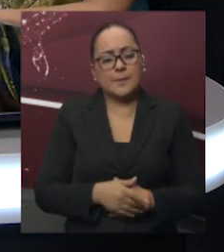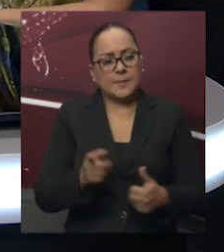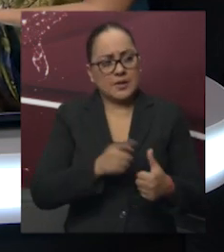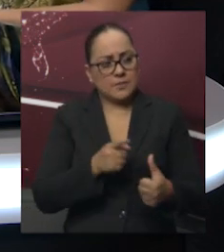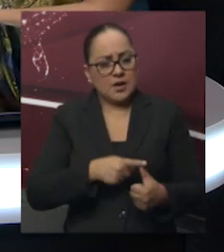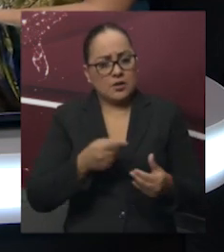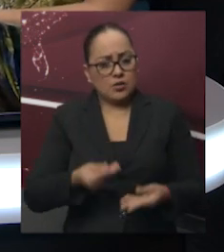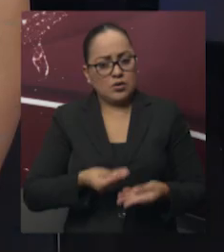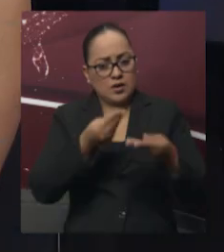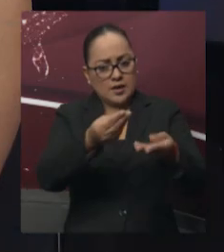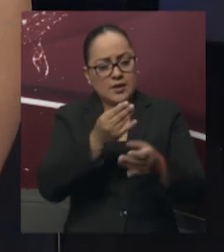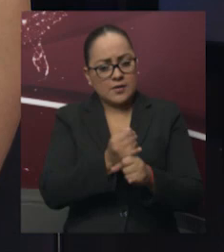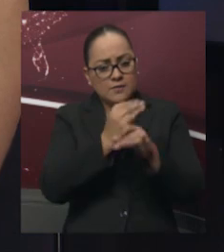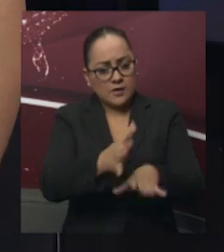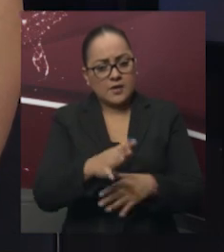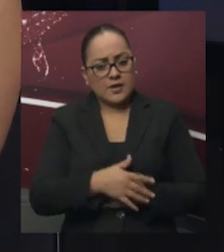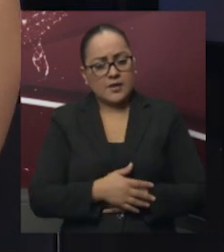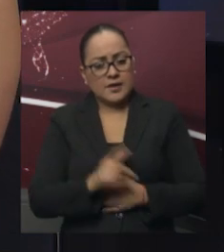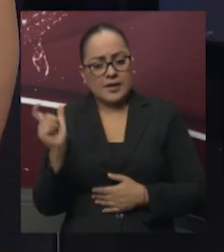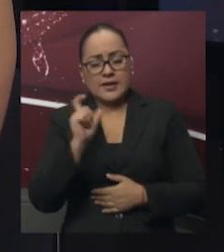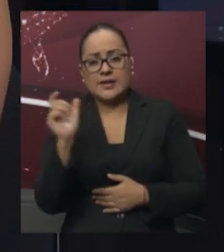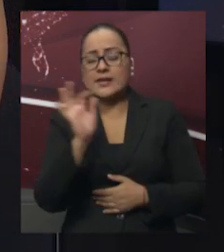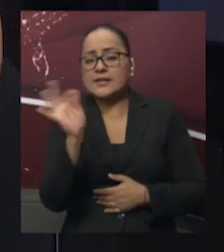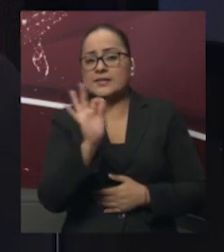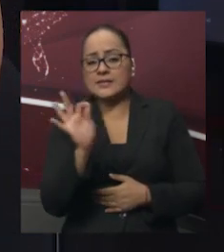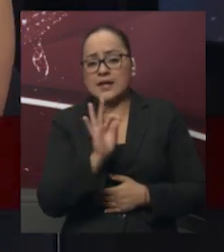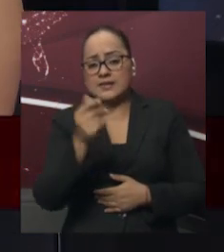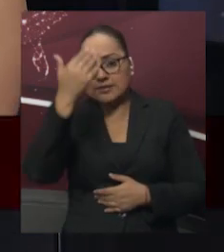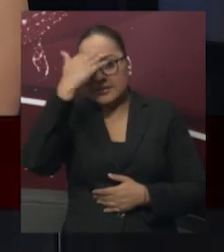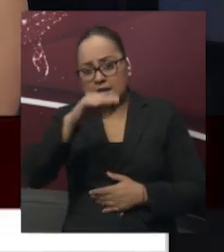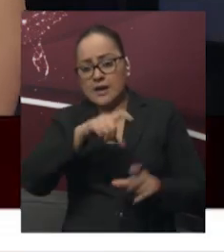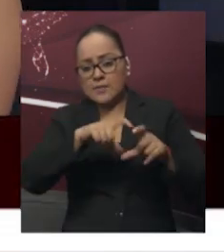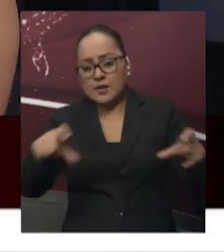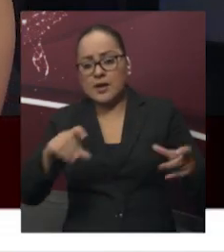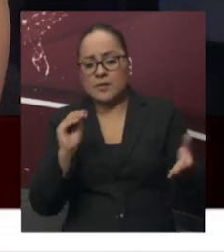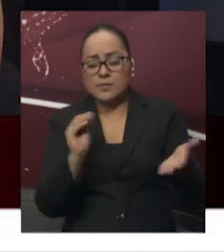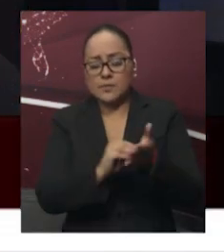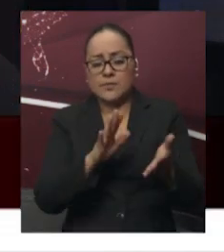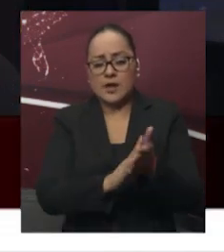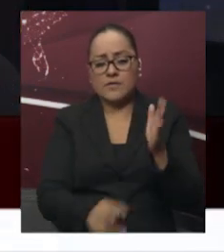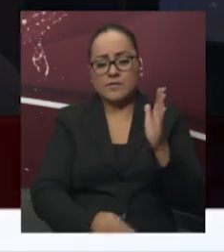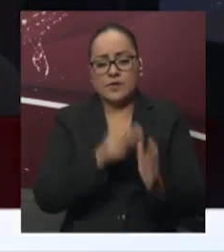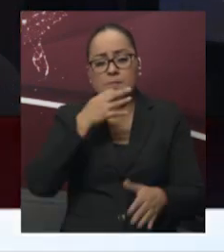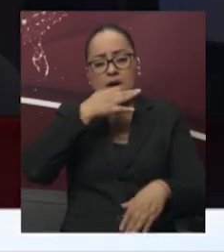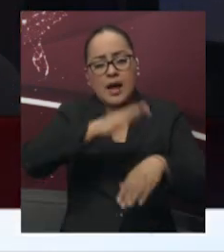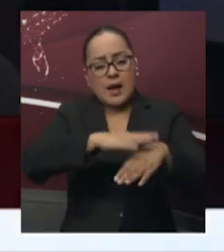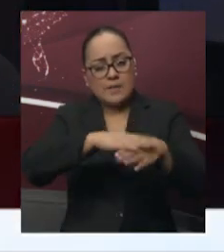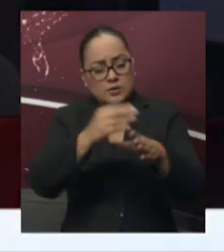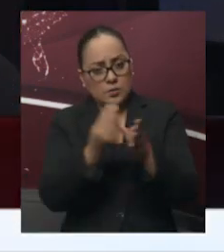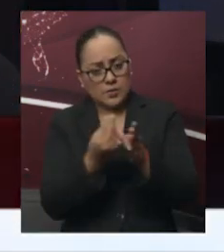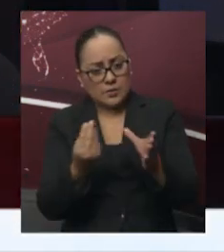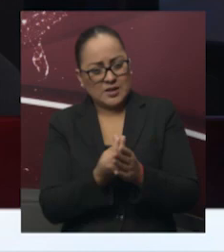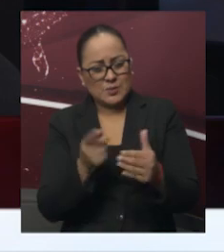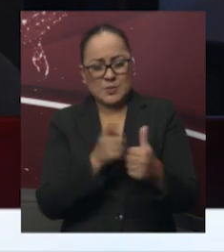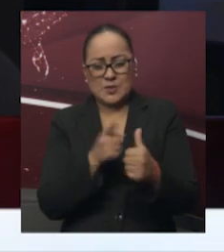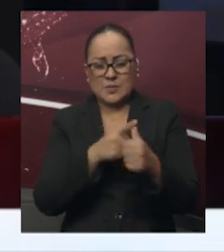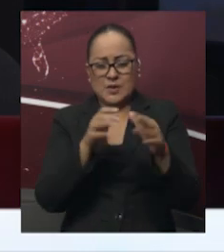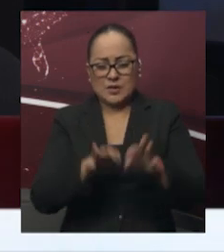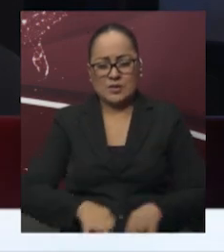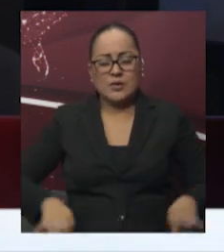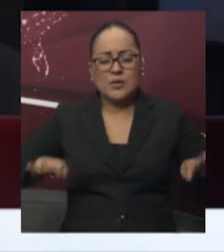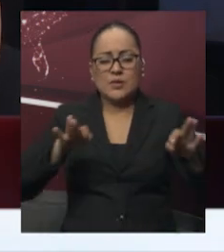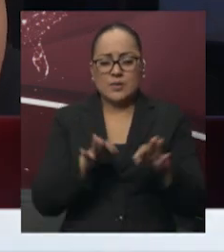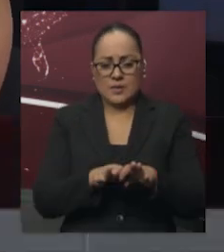información si no se está plenamente consciente y si no se lee el aviso de privacidad. Eso sería lo primero. El aviso de privacidad que nadie